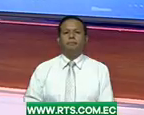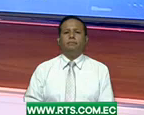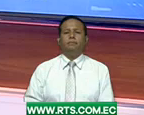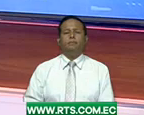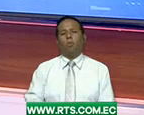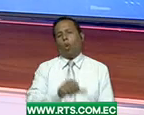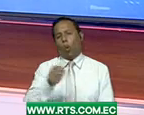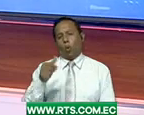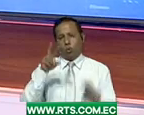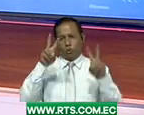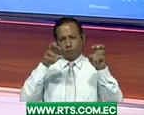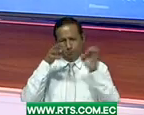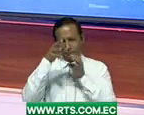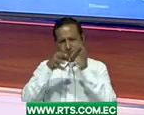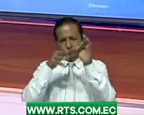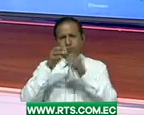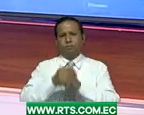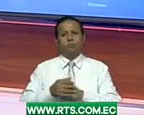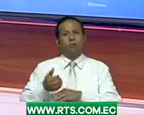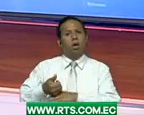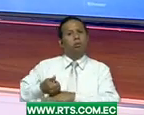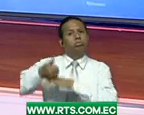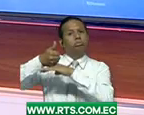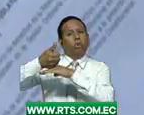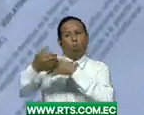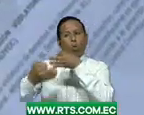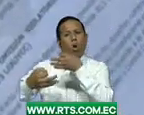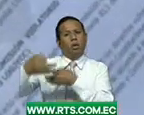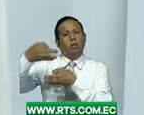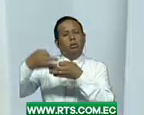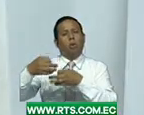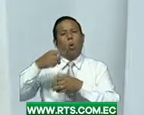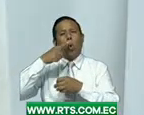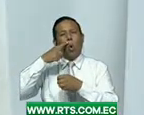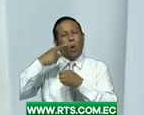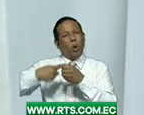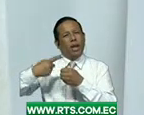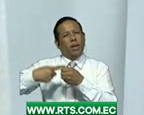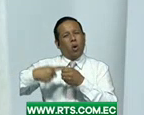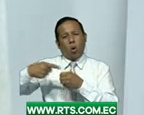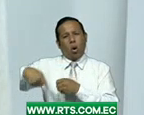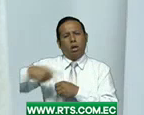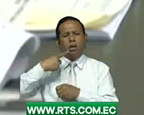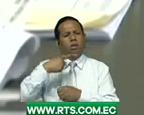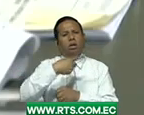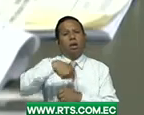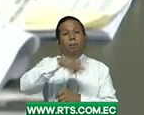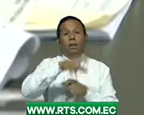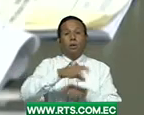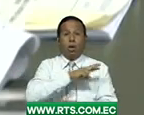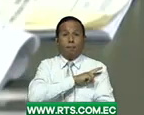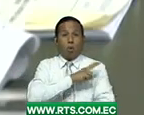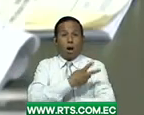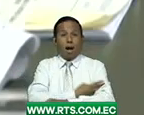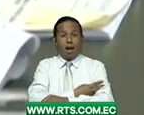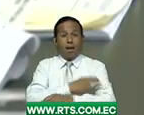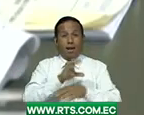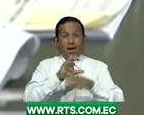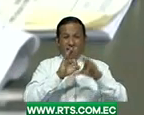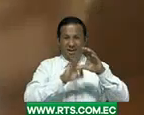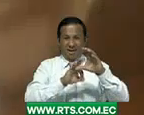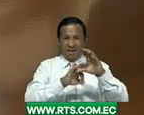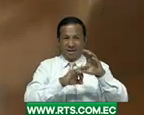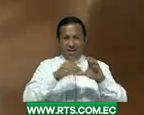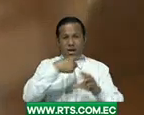Y cambiando de tema, les contamos que un juez de Quitumbe aceptó a trámite la acción de protección a favor de los vocales del Consejo de Participación